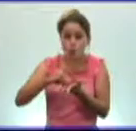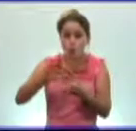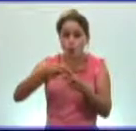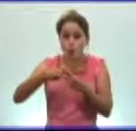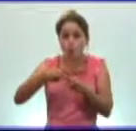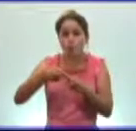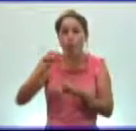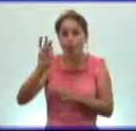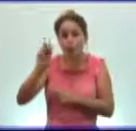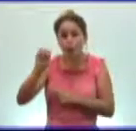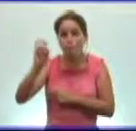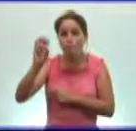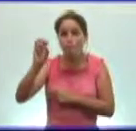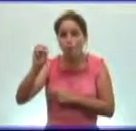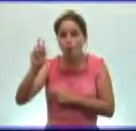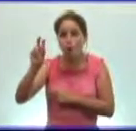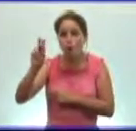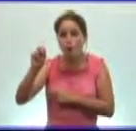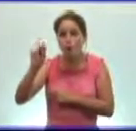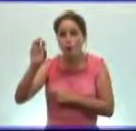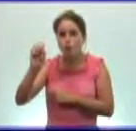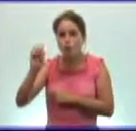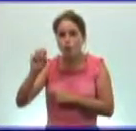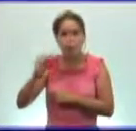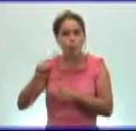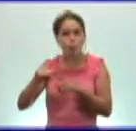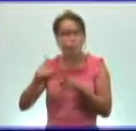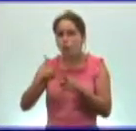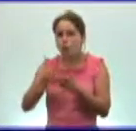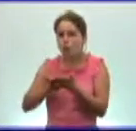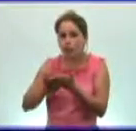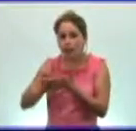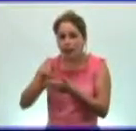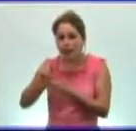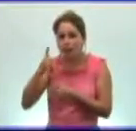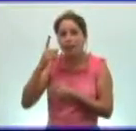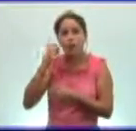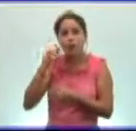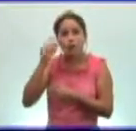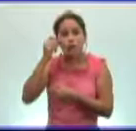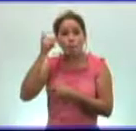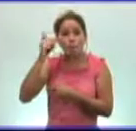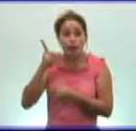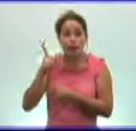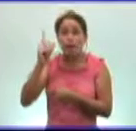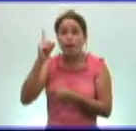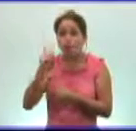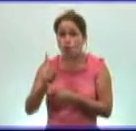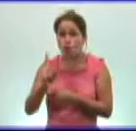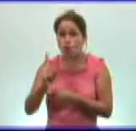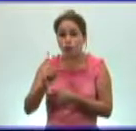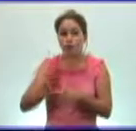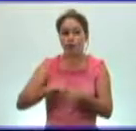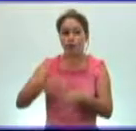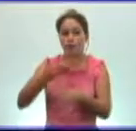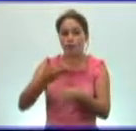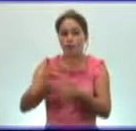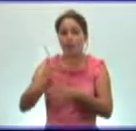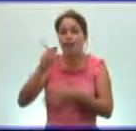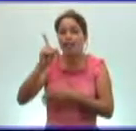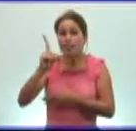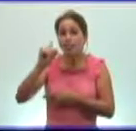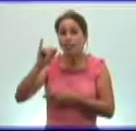aparece 2 como subíndice y un 5 como subíndice en el oxígeno. Por lo tanto